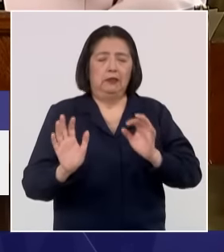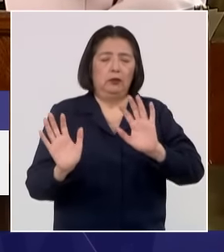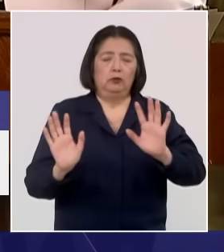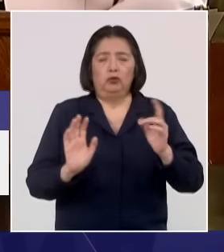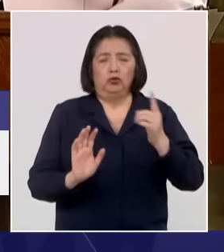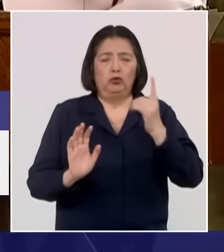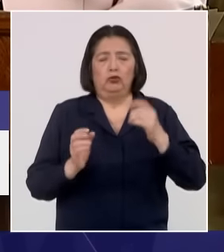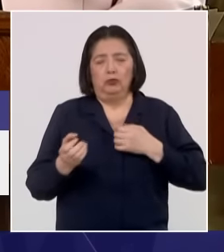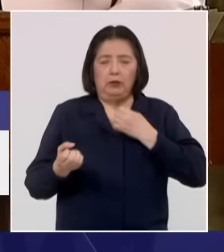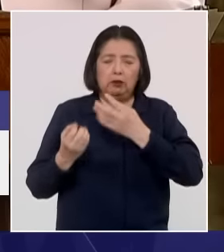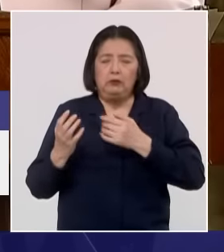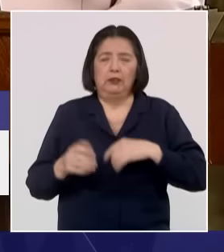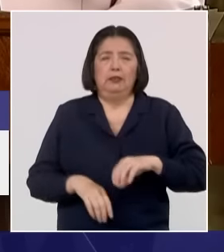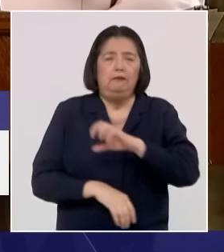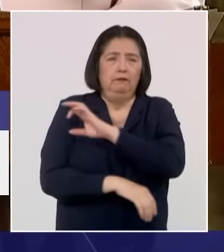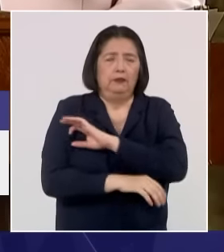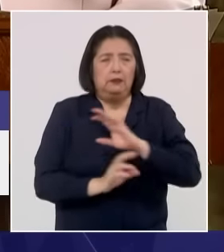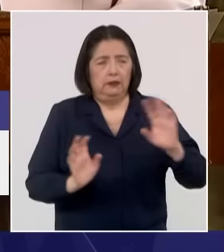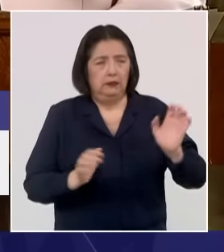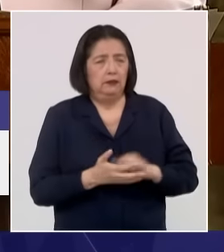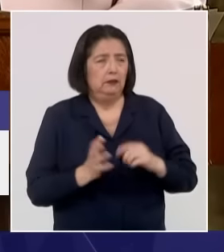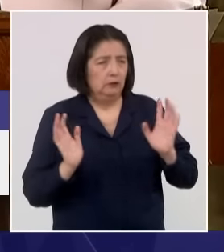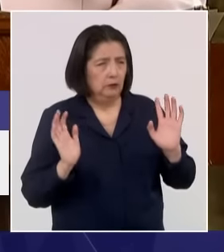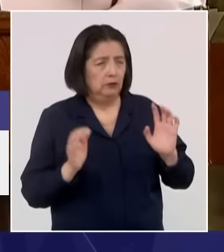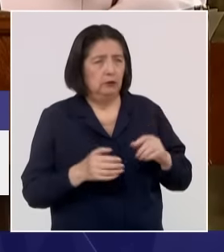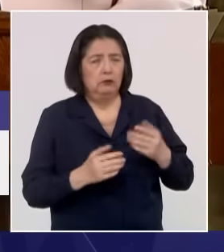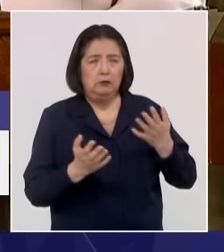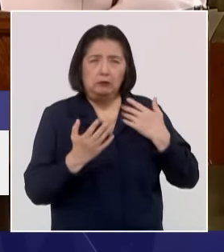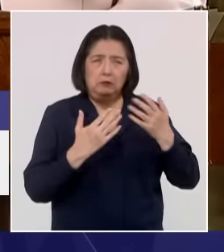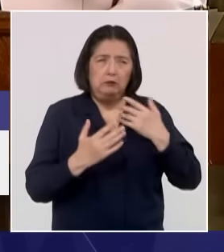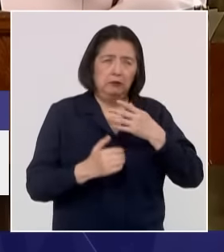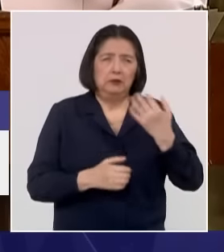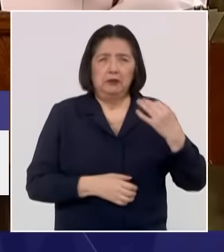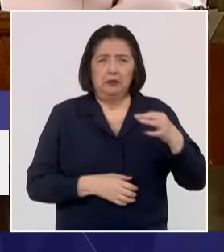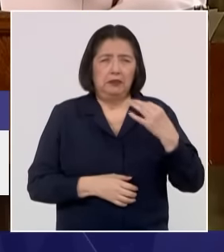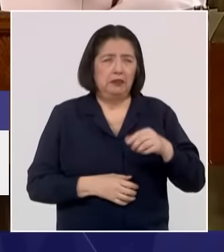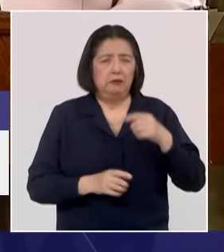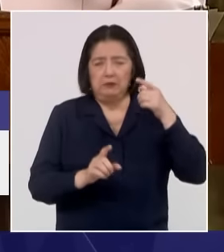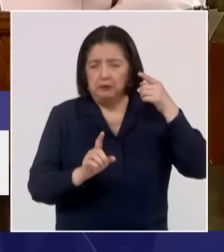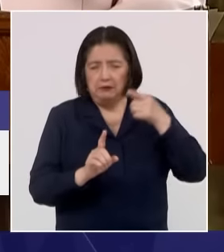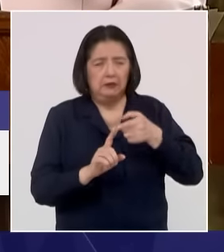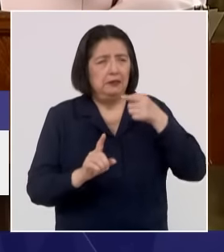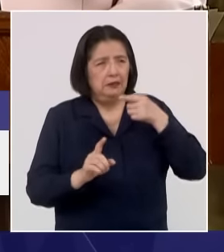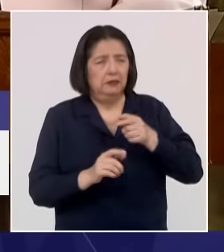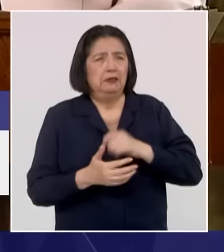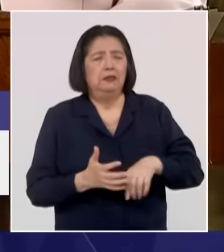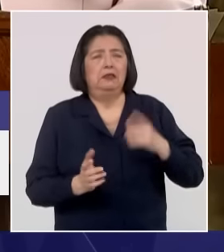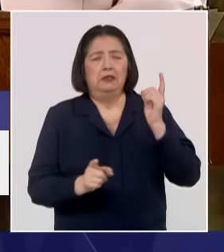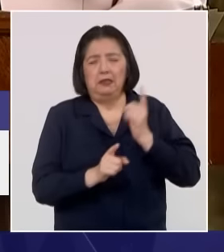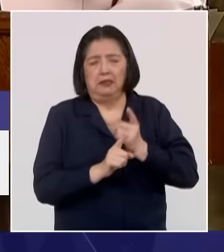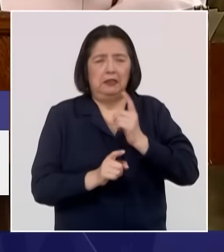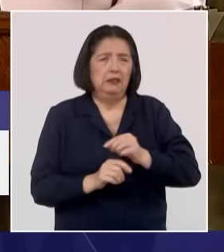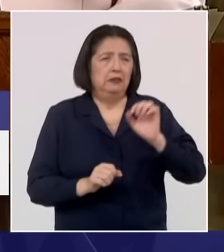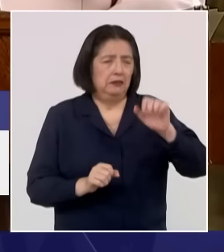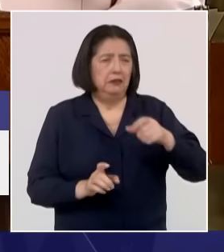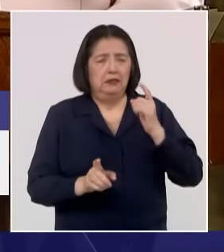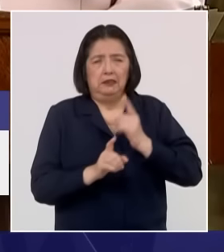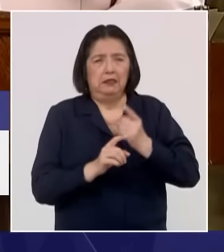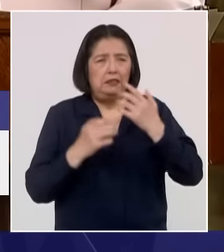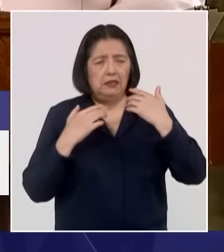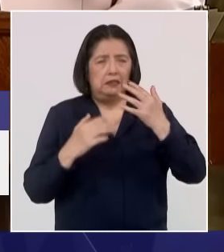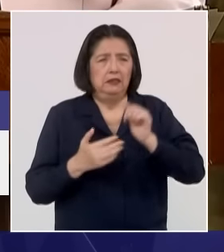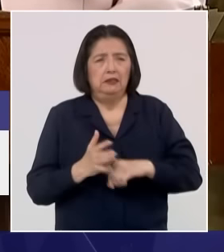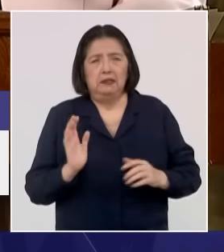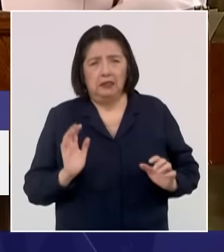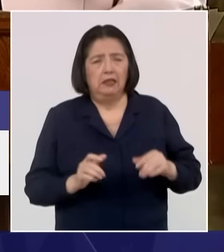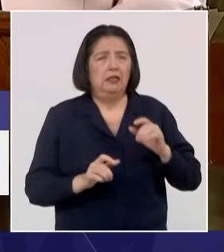solo será dicho ante la Fiscalía. Pero durante todo su discurso, Lorena siempre enfatizaba de que es leal, que tiene una lealtad y agradecimiento